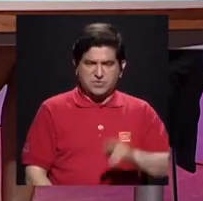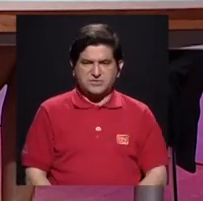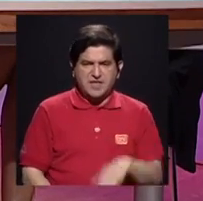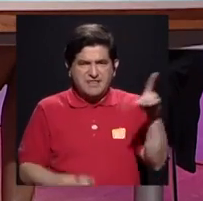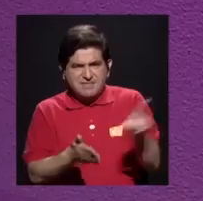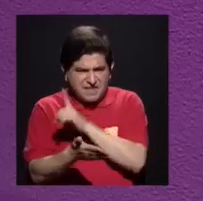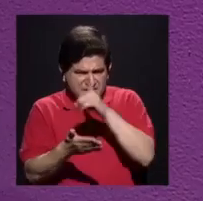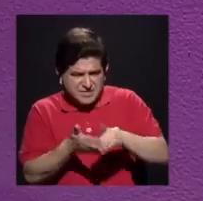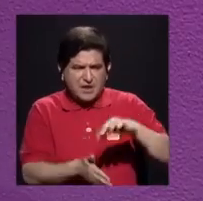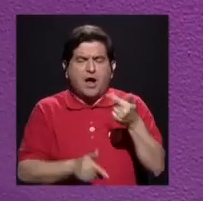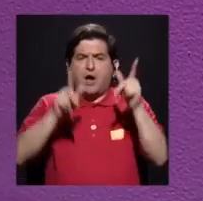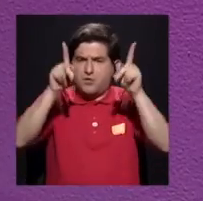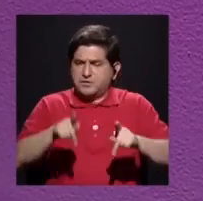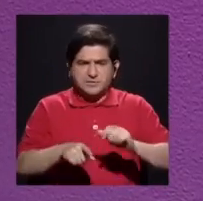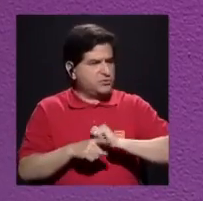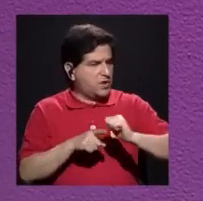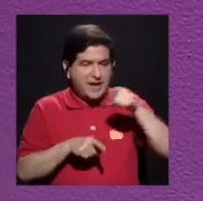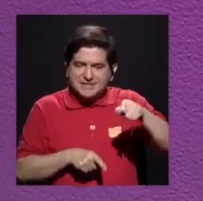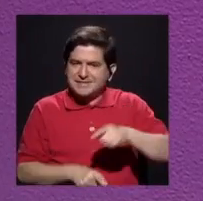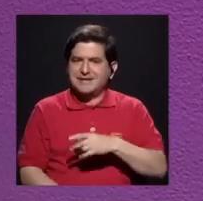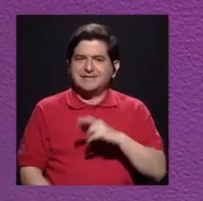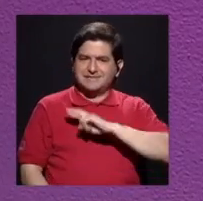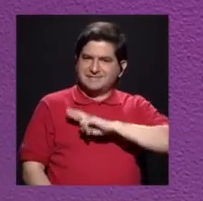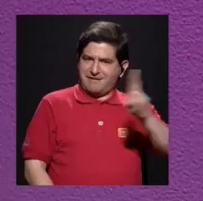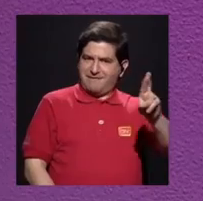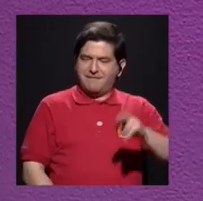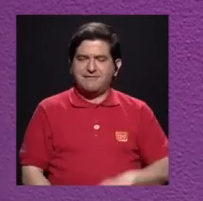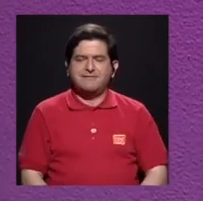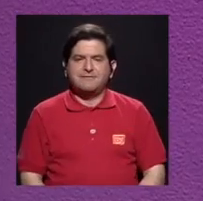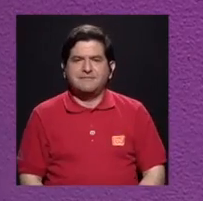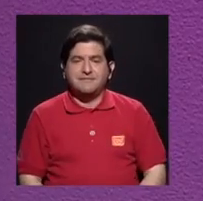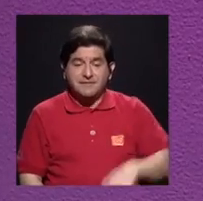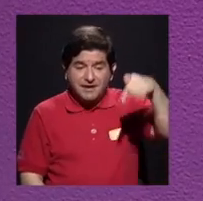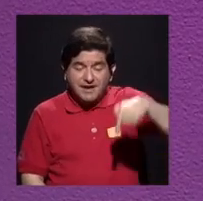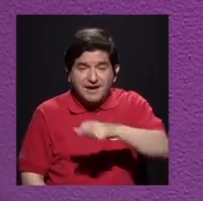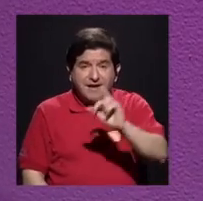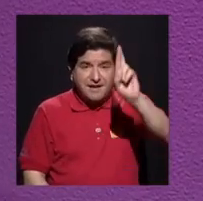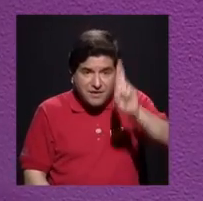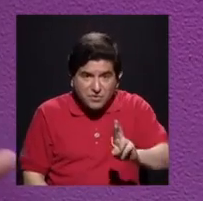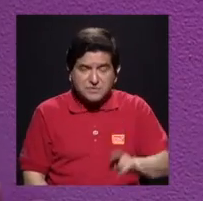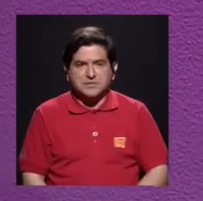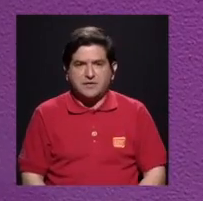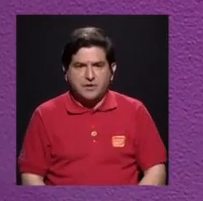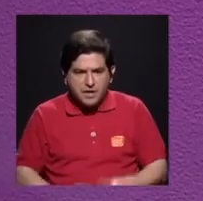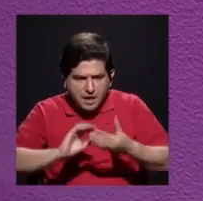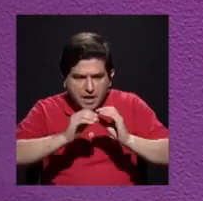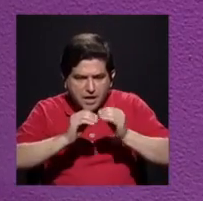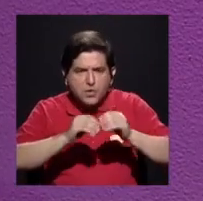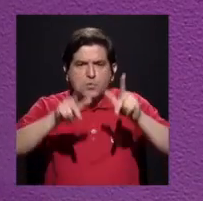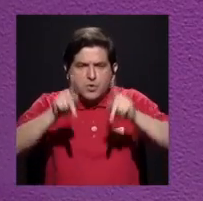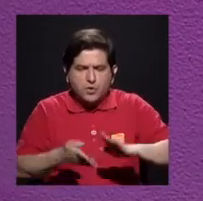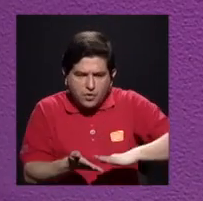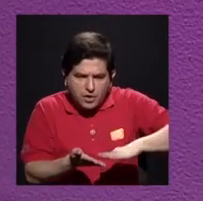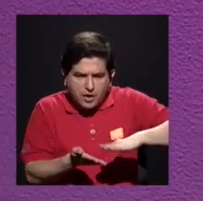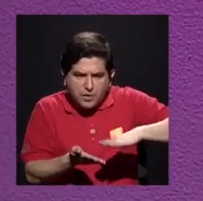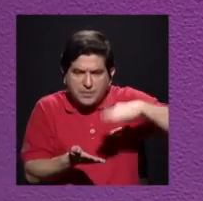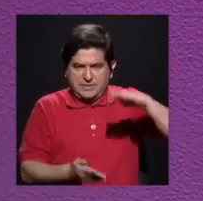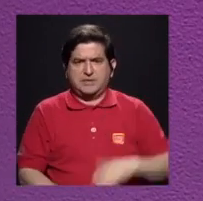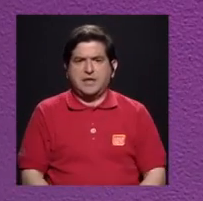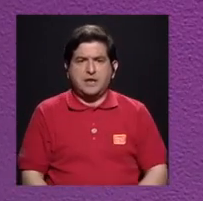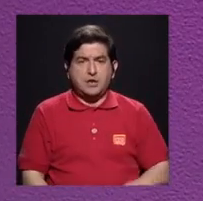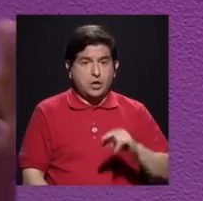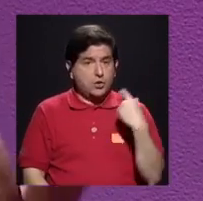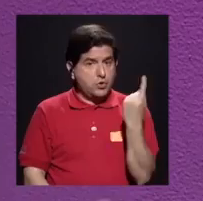hacia todos nuestros personas que no la practican y lo que sucede es que en costa rica cada vez más pues hay personas que no sólo no son